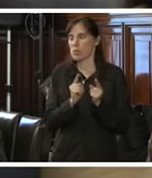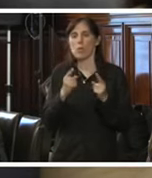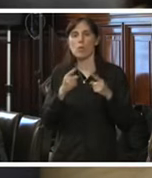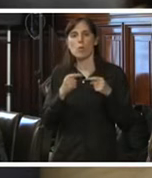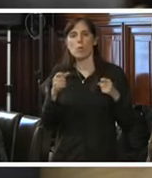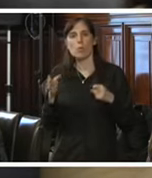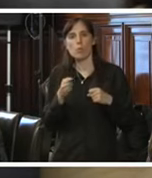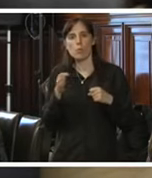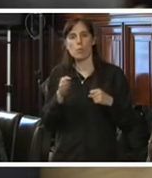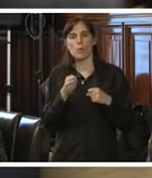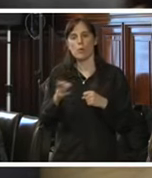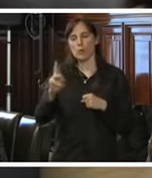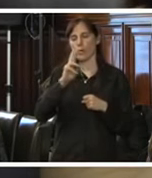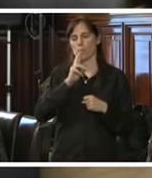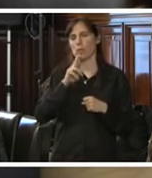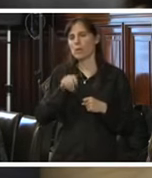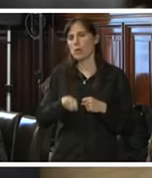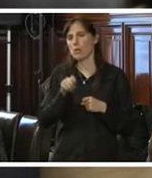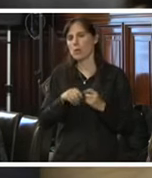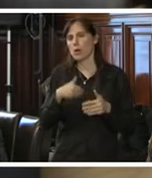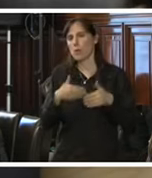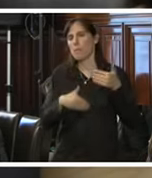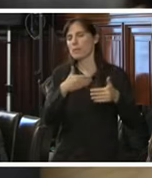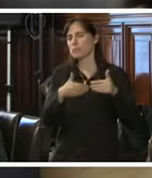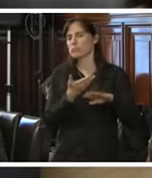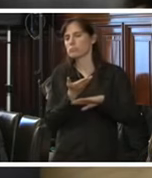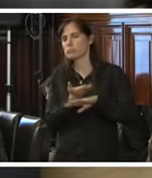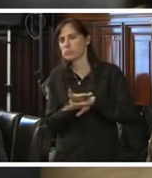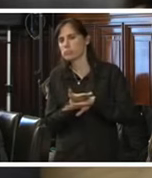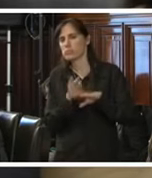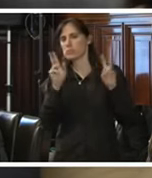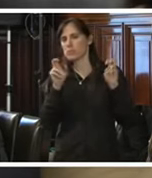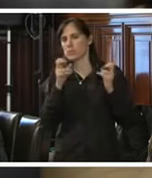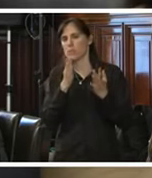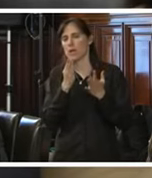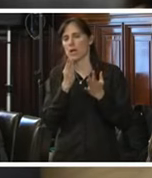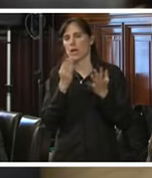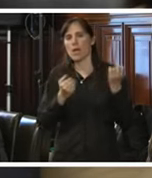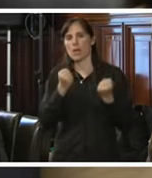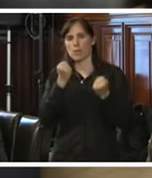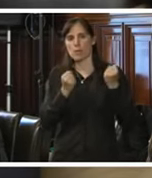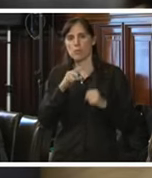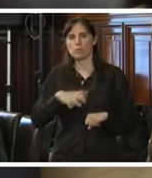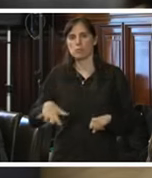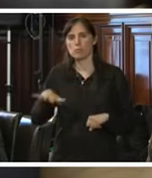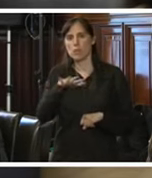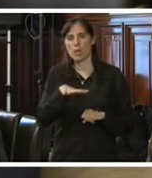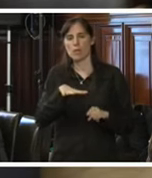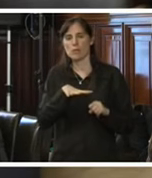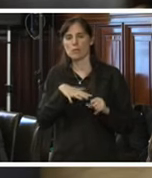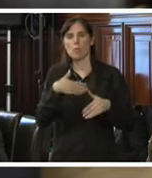la respuesta judicial que hay a los procesos de exigibilidad de derechos económicos y sociales desde movimientos